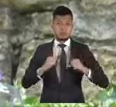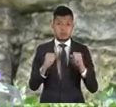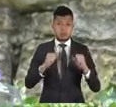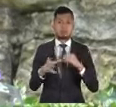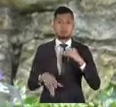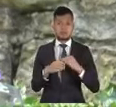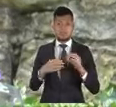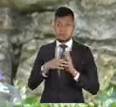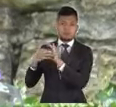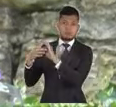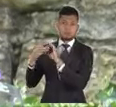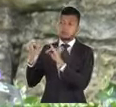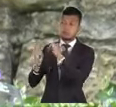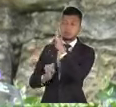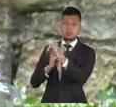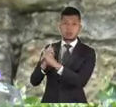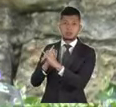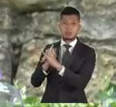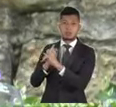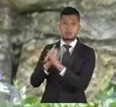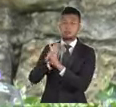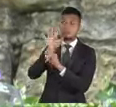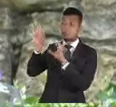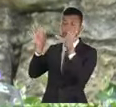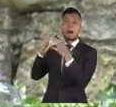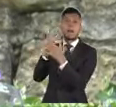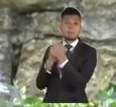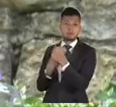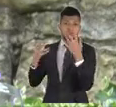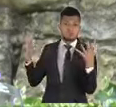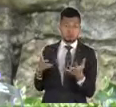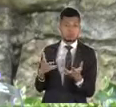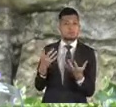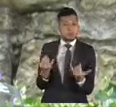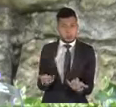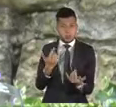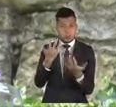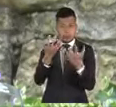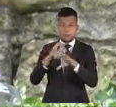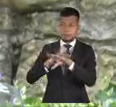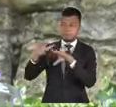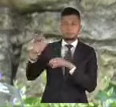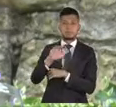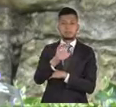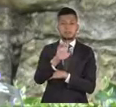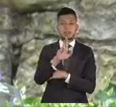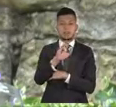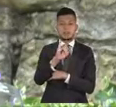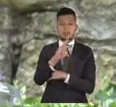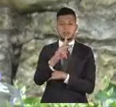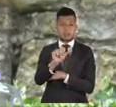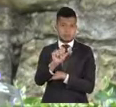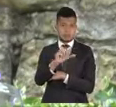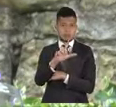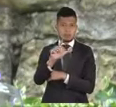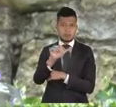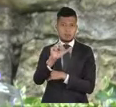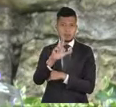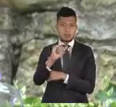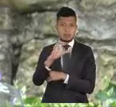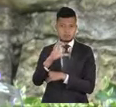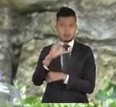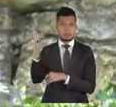de la cooperación internacional bilateral. Por eso queremos invitar a Erik Alarik, que viene de parte